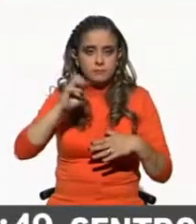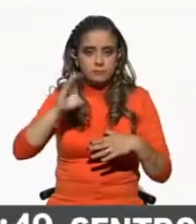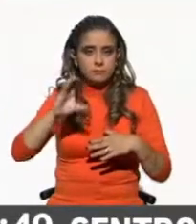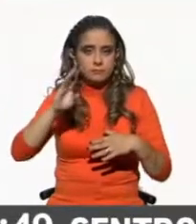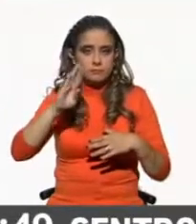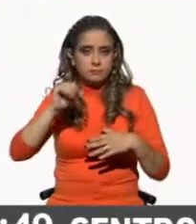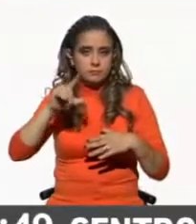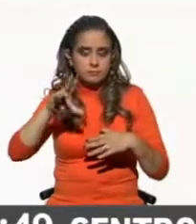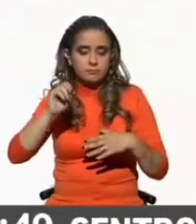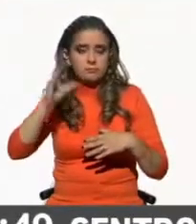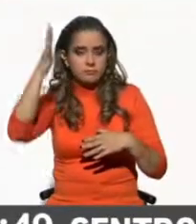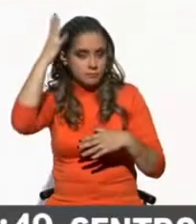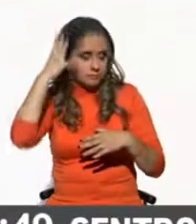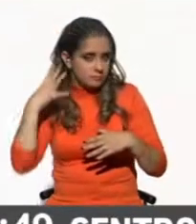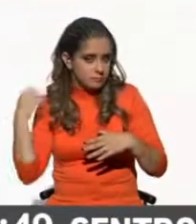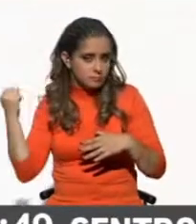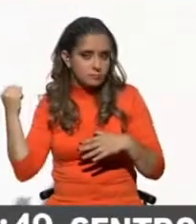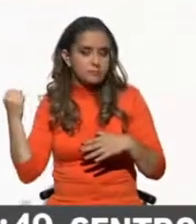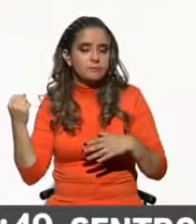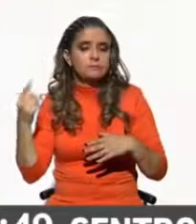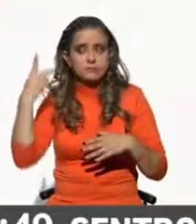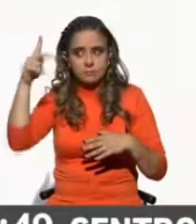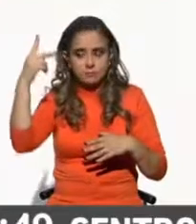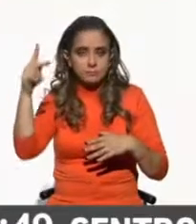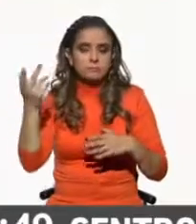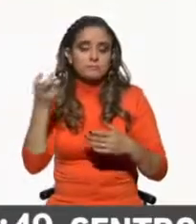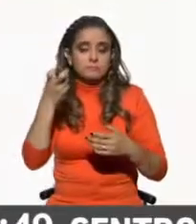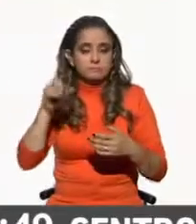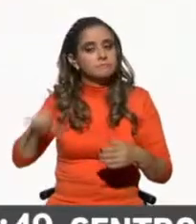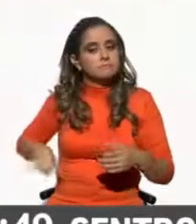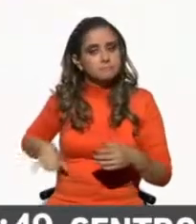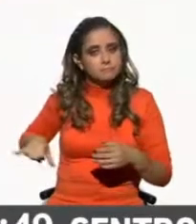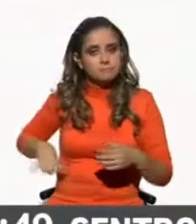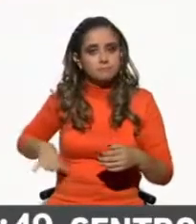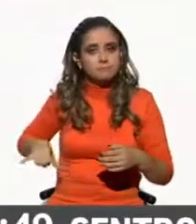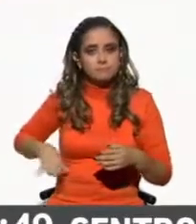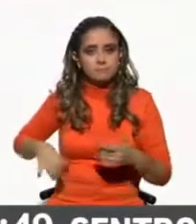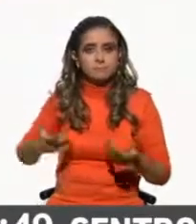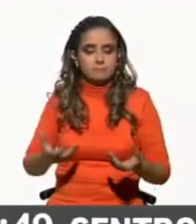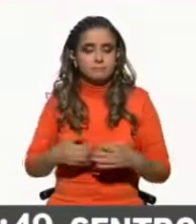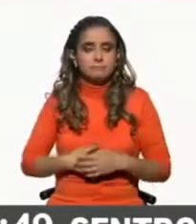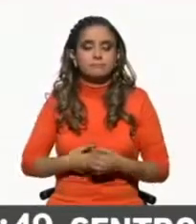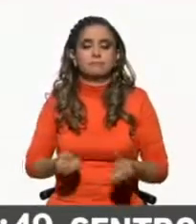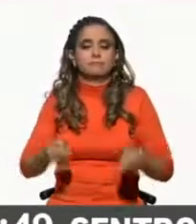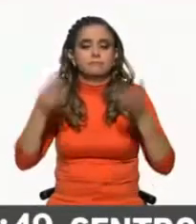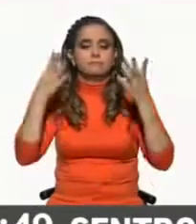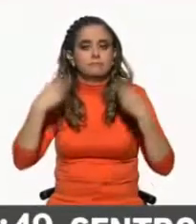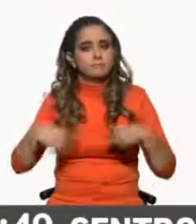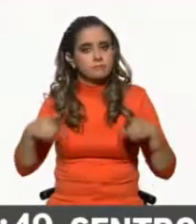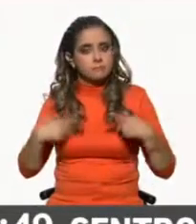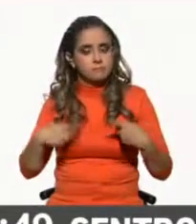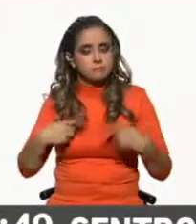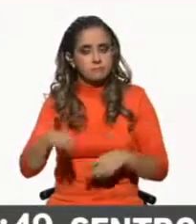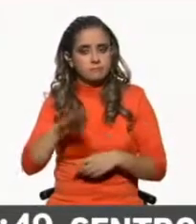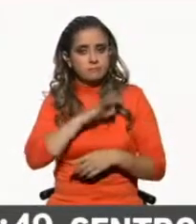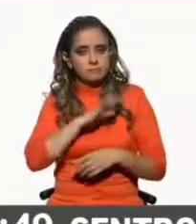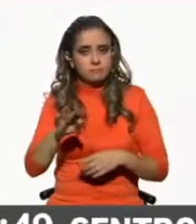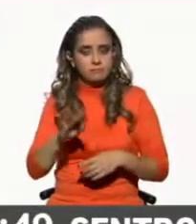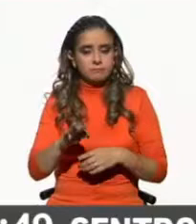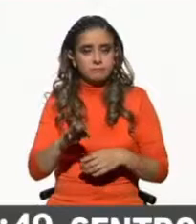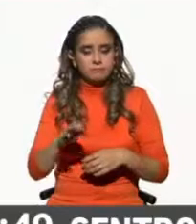Esta me parece que es una pregunta como interesante en términos de cuánta gente puede distinguir, ¿no?